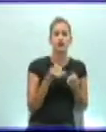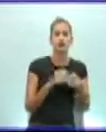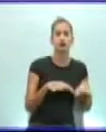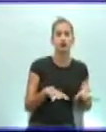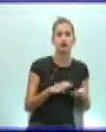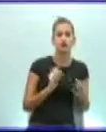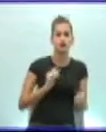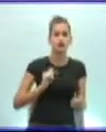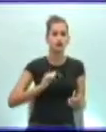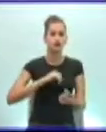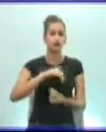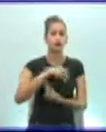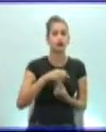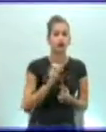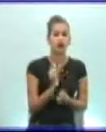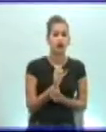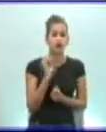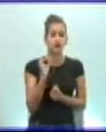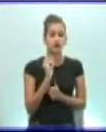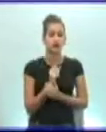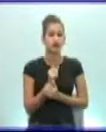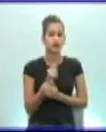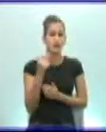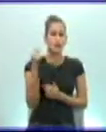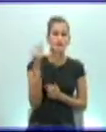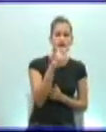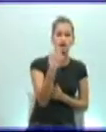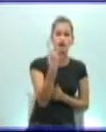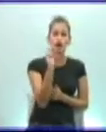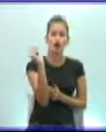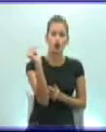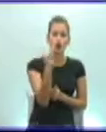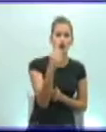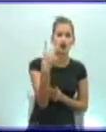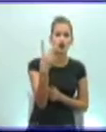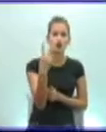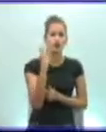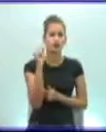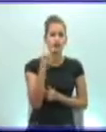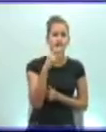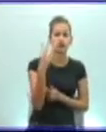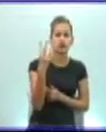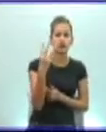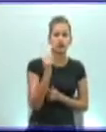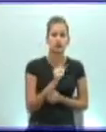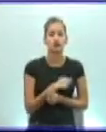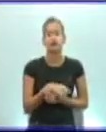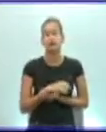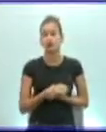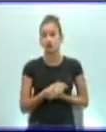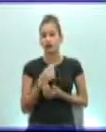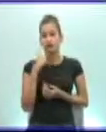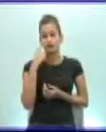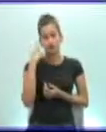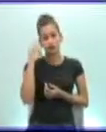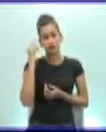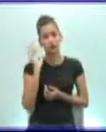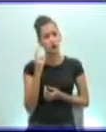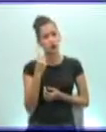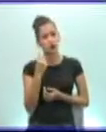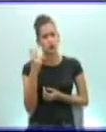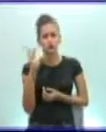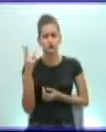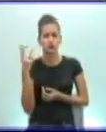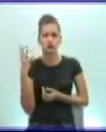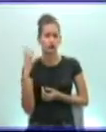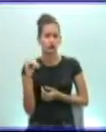El 0, por supuesto, que también se incluye, recuerden, menos 1, menos 2, menos 3, y el 1, el 2, el 3 y el 4 también. Y por la forma de representarlo, por